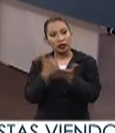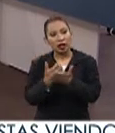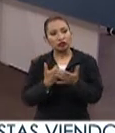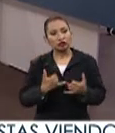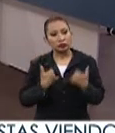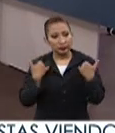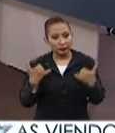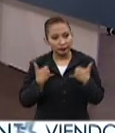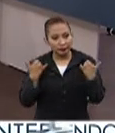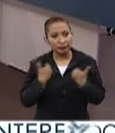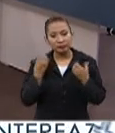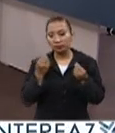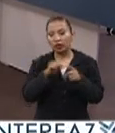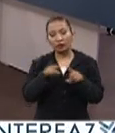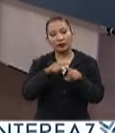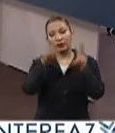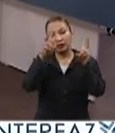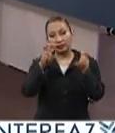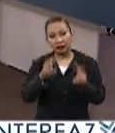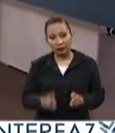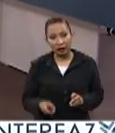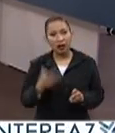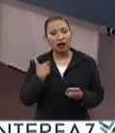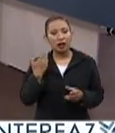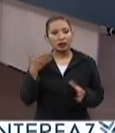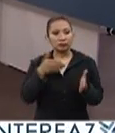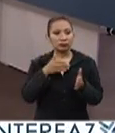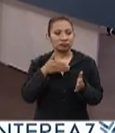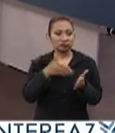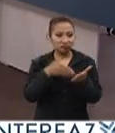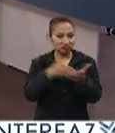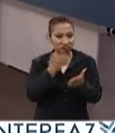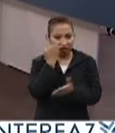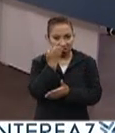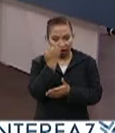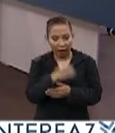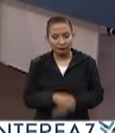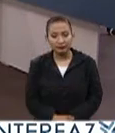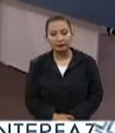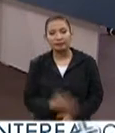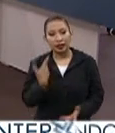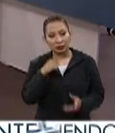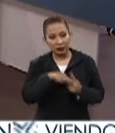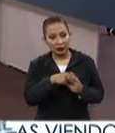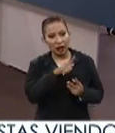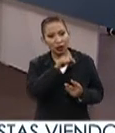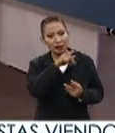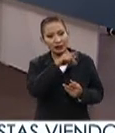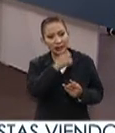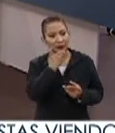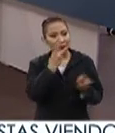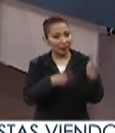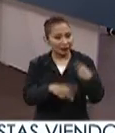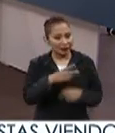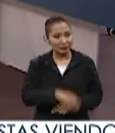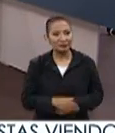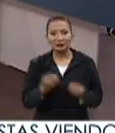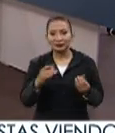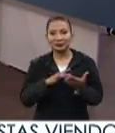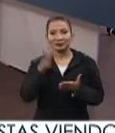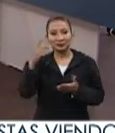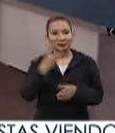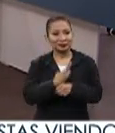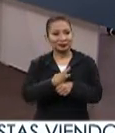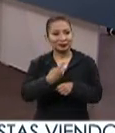los jóvenes, entre muchos otros temas, al acoso escolar. Primero vamos a empezar contigo, Luisa Alejandra. Bienvenidas, gracias. Muchas gracias por